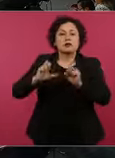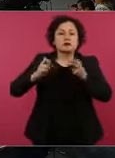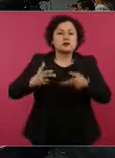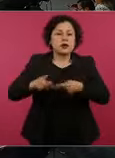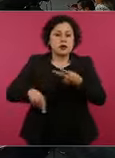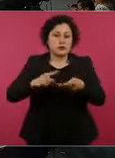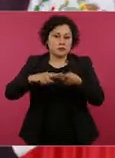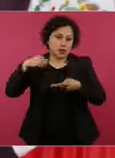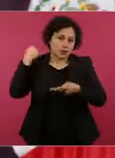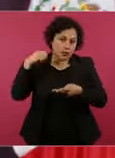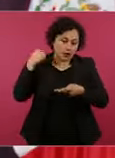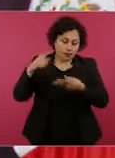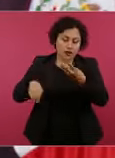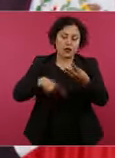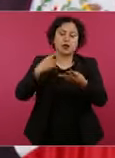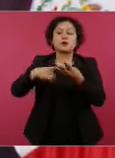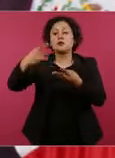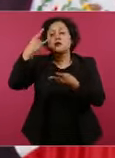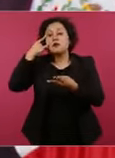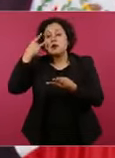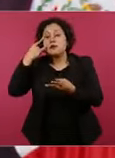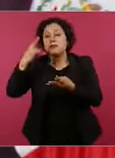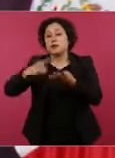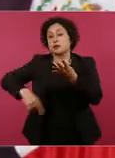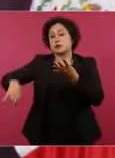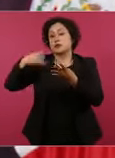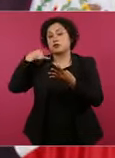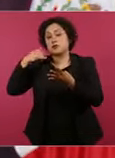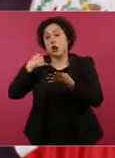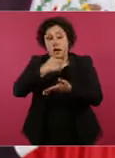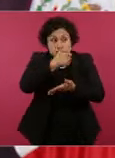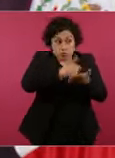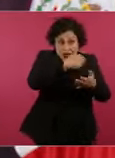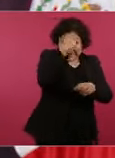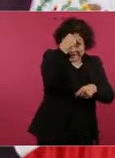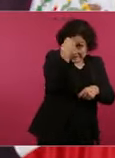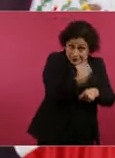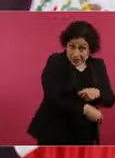Campeche, Yucatán, de la Ciudad de México, de todos lados,